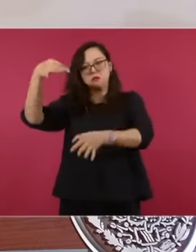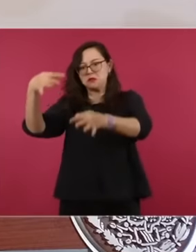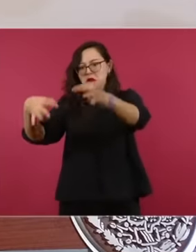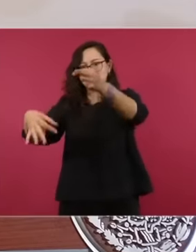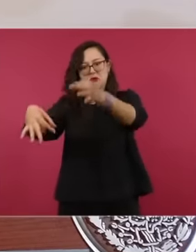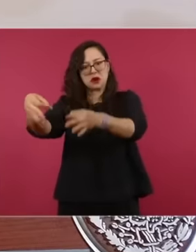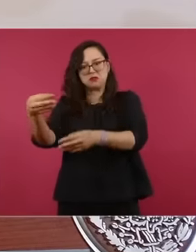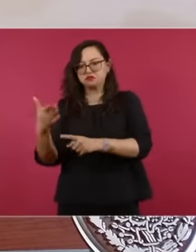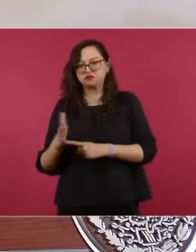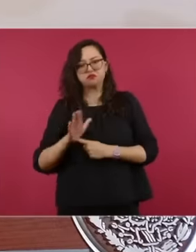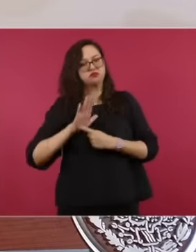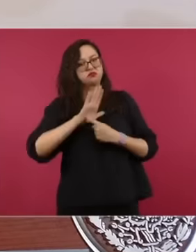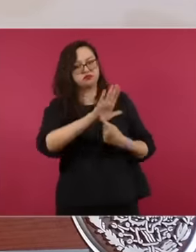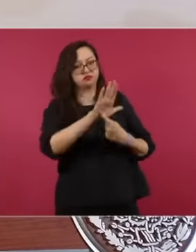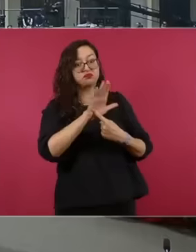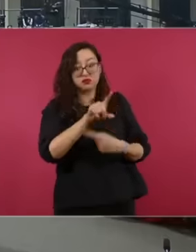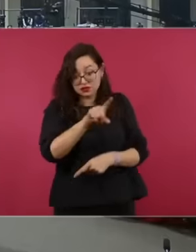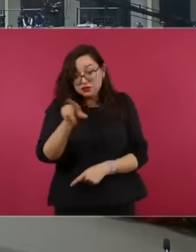¿Sí se acuerdan, verdad?